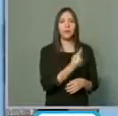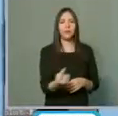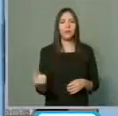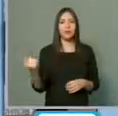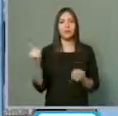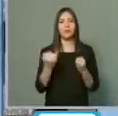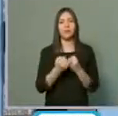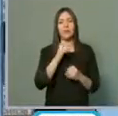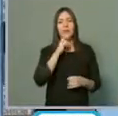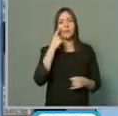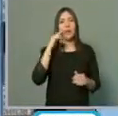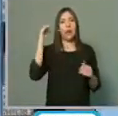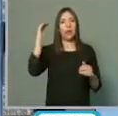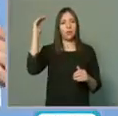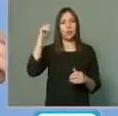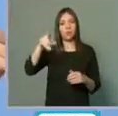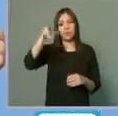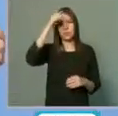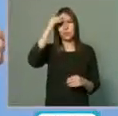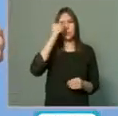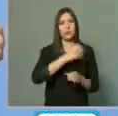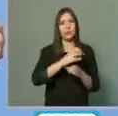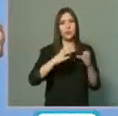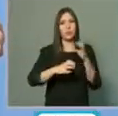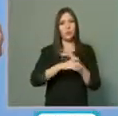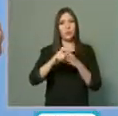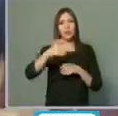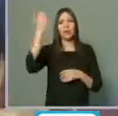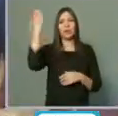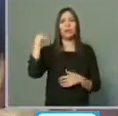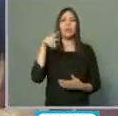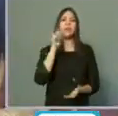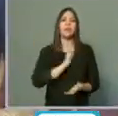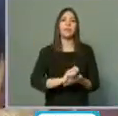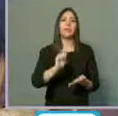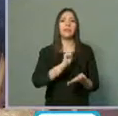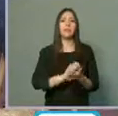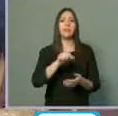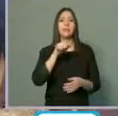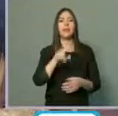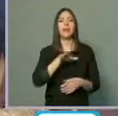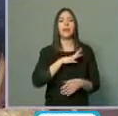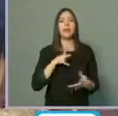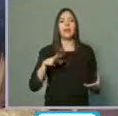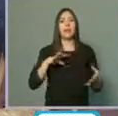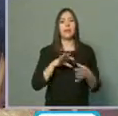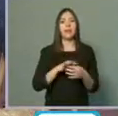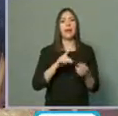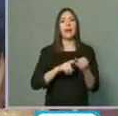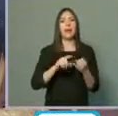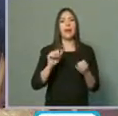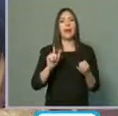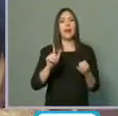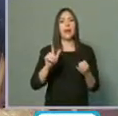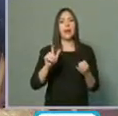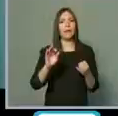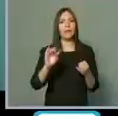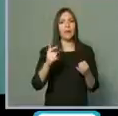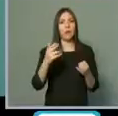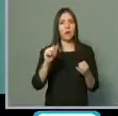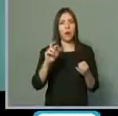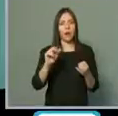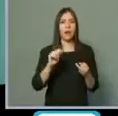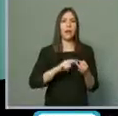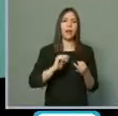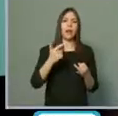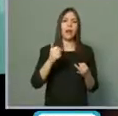que también sirve para los adultos. Yo aprendí mucho mientras lo estábamos haciendo. Es una edición con alfaguara y algarabía, y está dividido en palabras